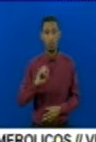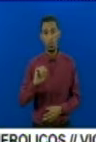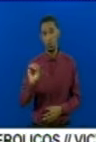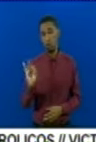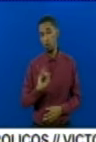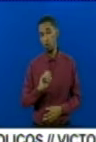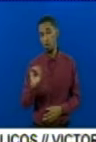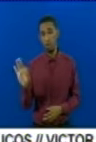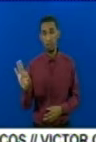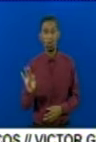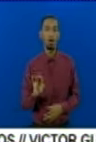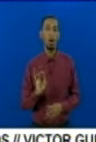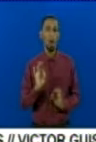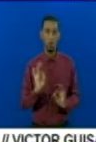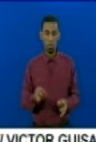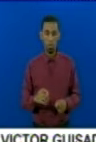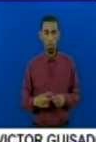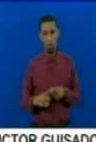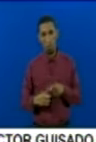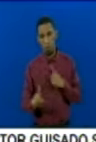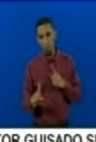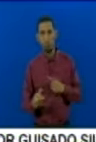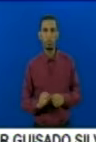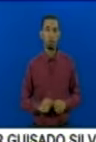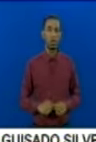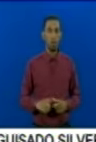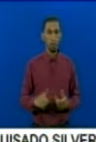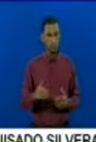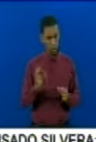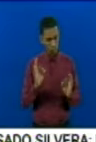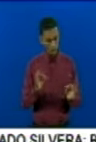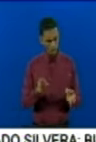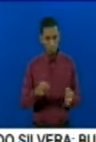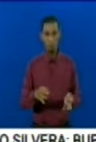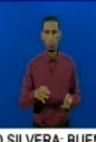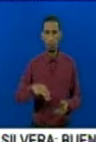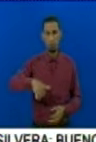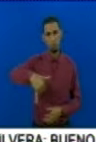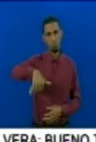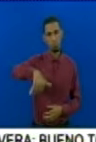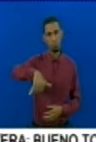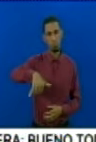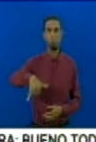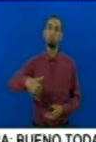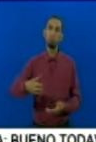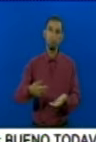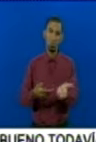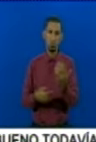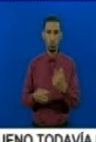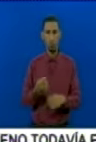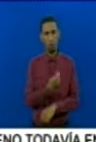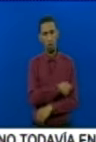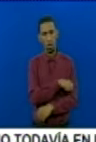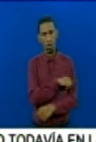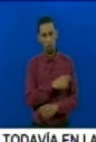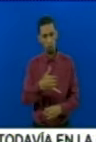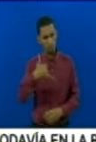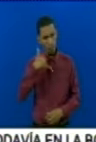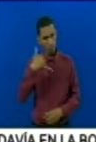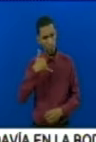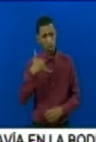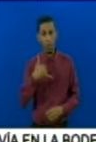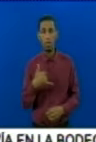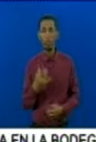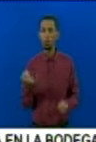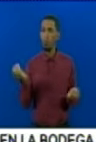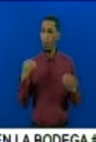52-86-0787, y está permanentemente para nuestra población. Y bueno, conocimos de